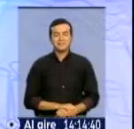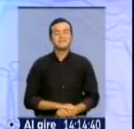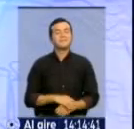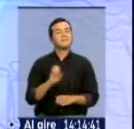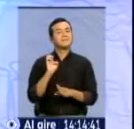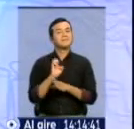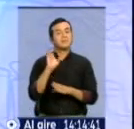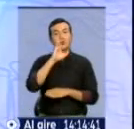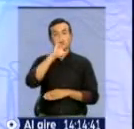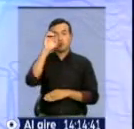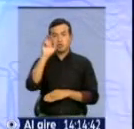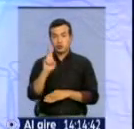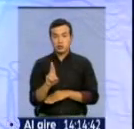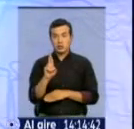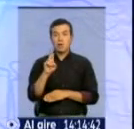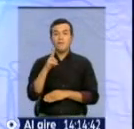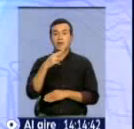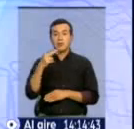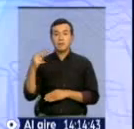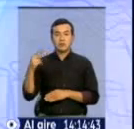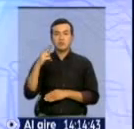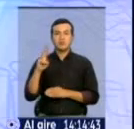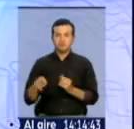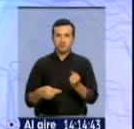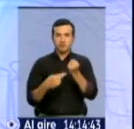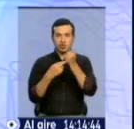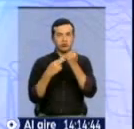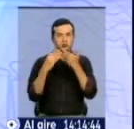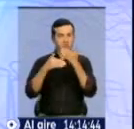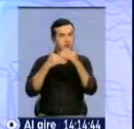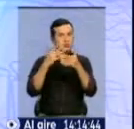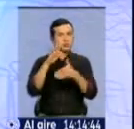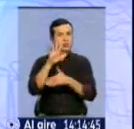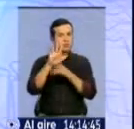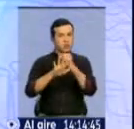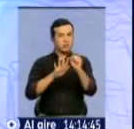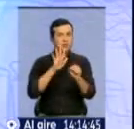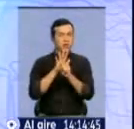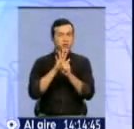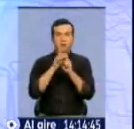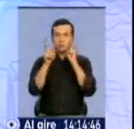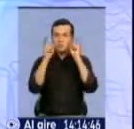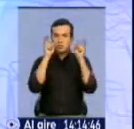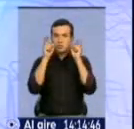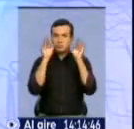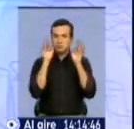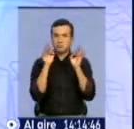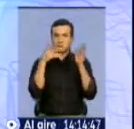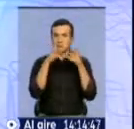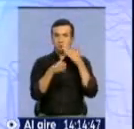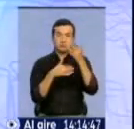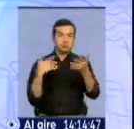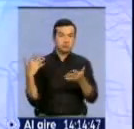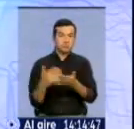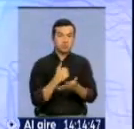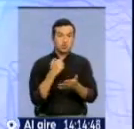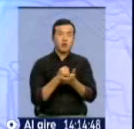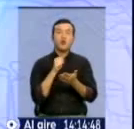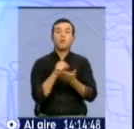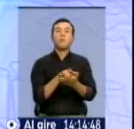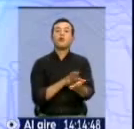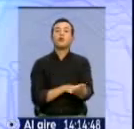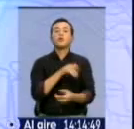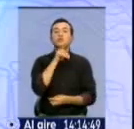Ecuador, Costa Rica, Indonesia y Filipinas reforzarán en los próximos 5 años su manejo responsable de sus pesquerías. El proyecto está